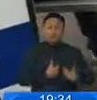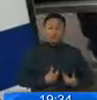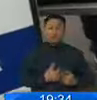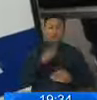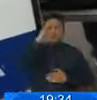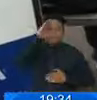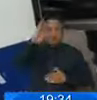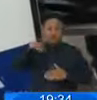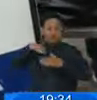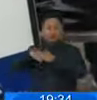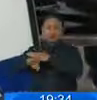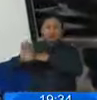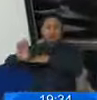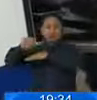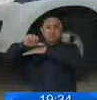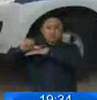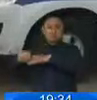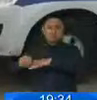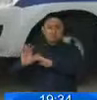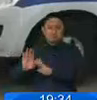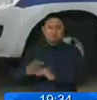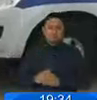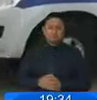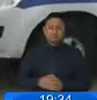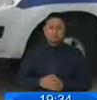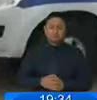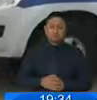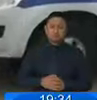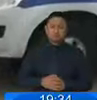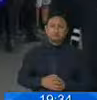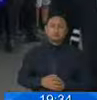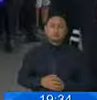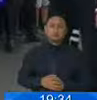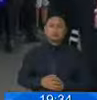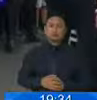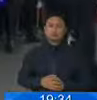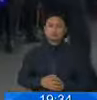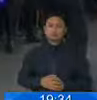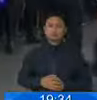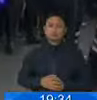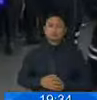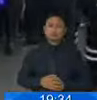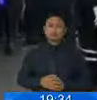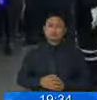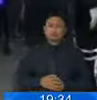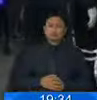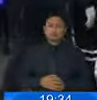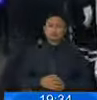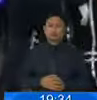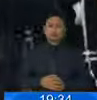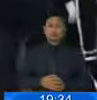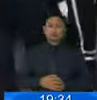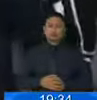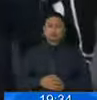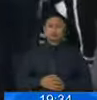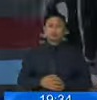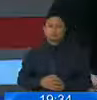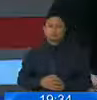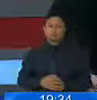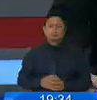la morgue del cantón para que se realice la autopsia de ley. Desde la provincia de Santa Elena, informó Darwin